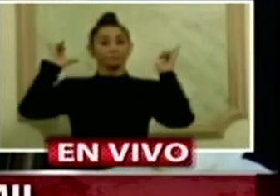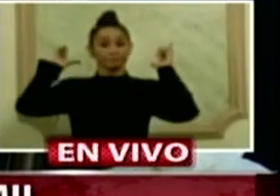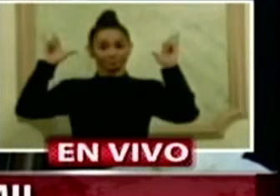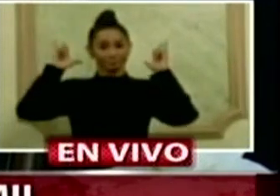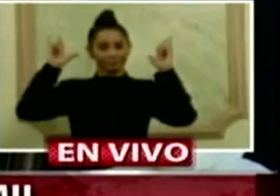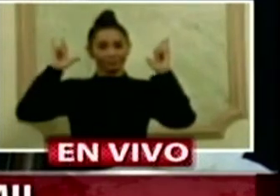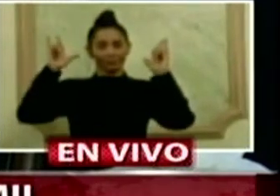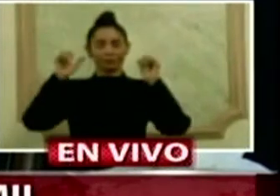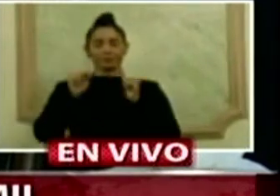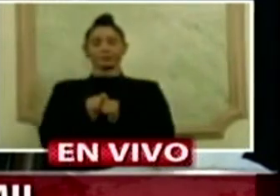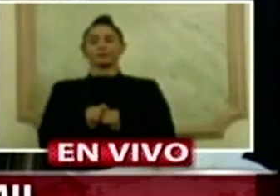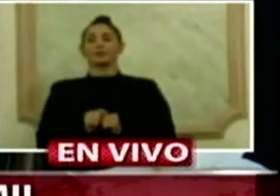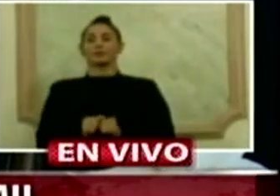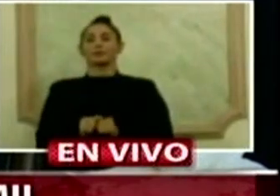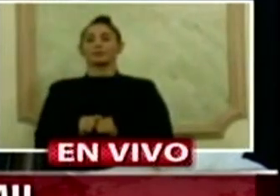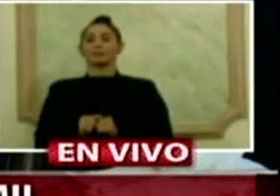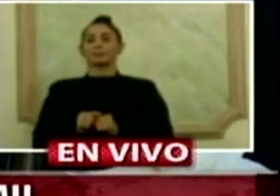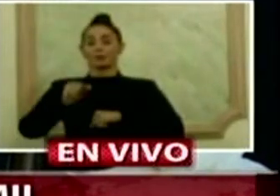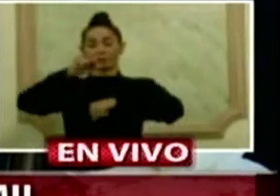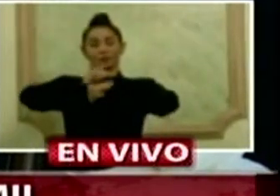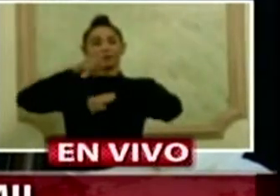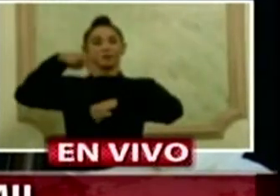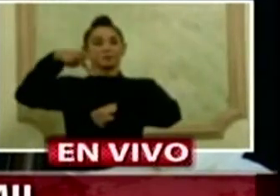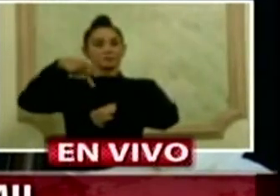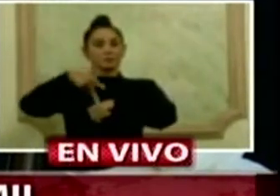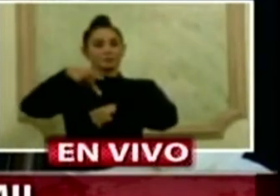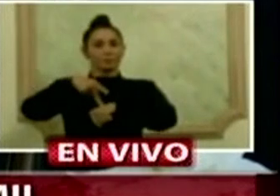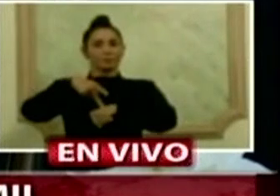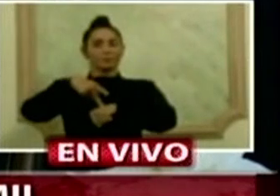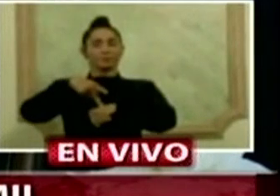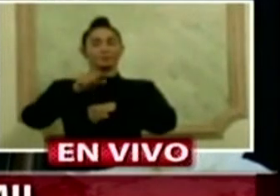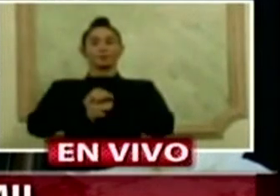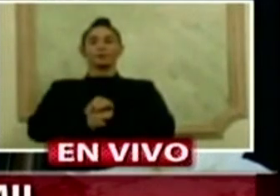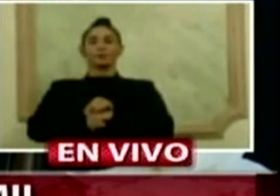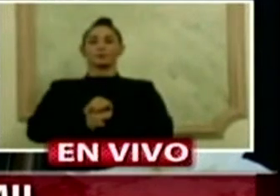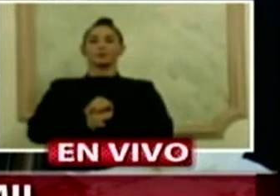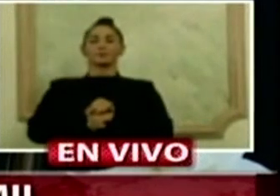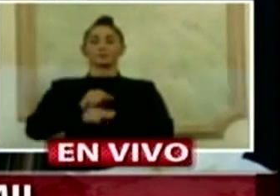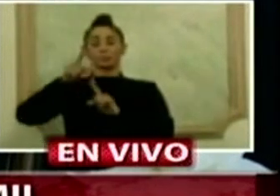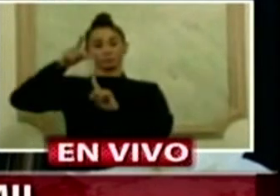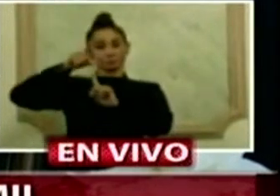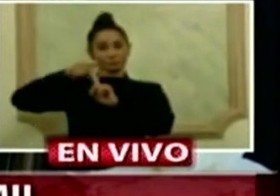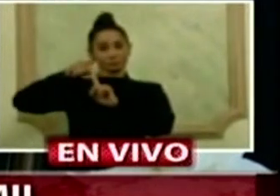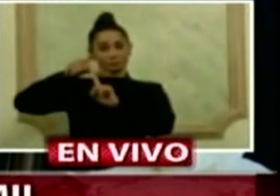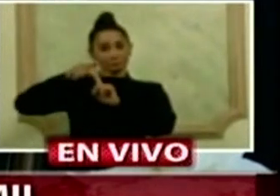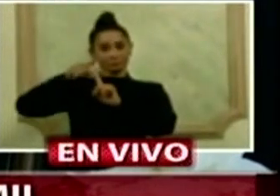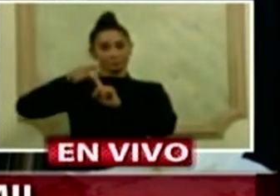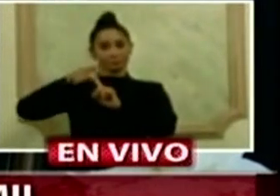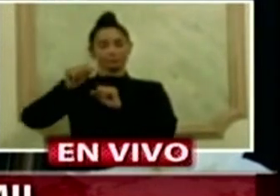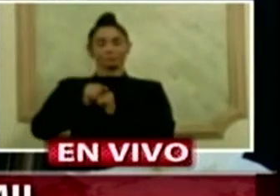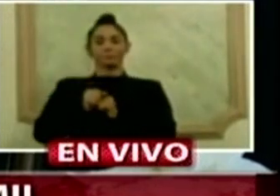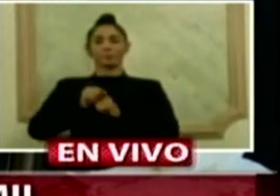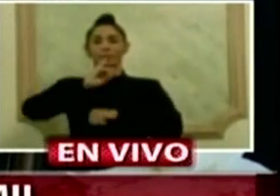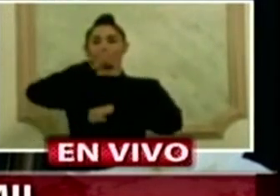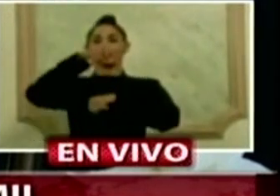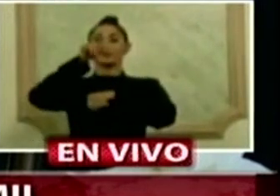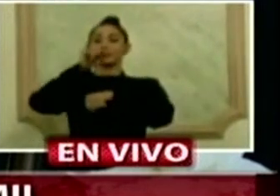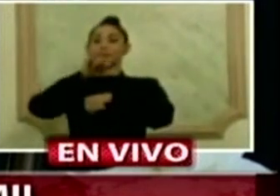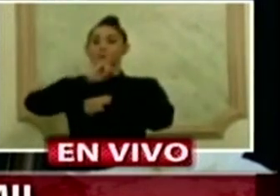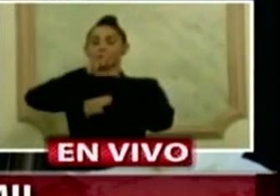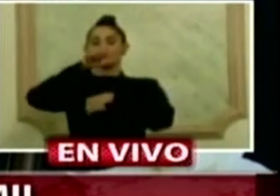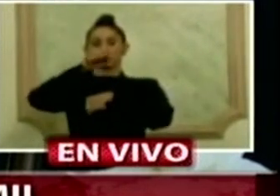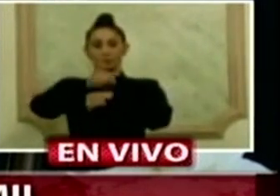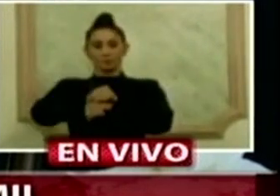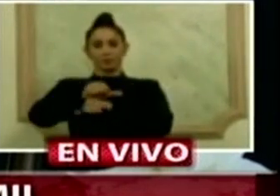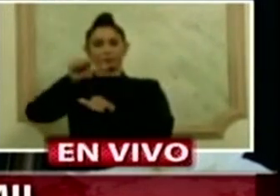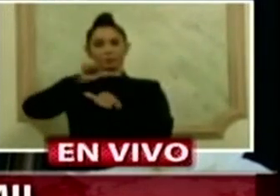el Antonio Musa en San Pedro, el Juan Pablo Pina en San Cristóbal, el Taiwán en Azua, el Luis